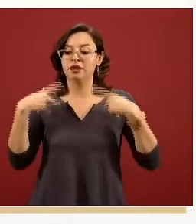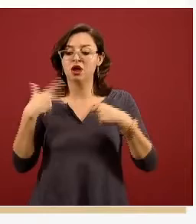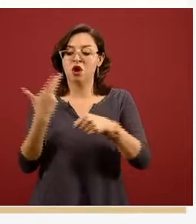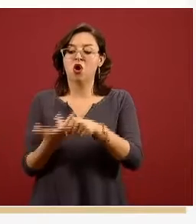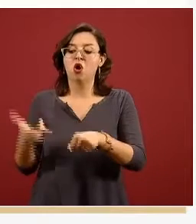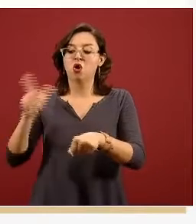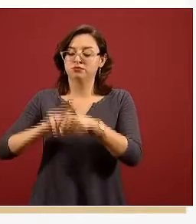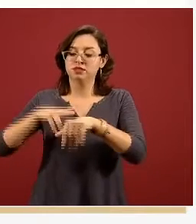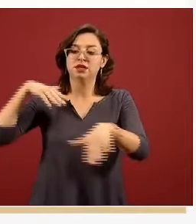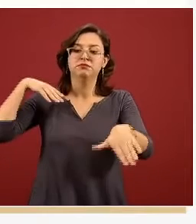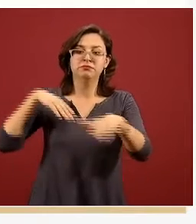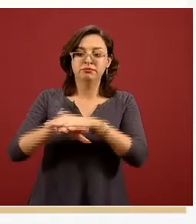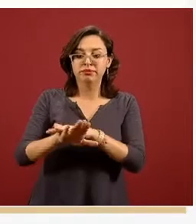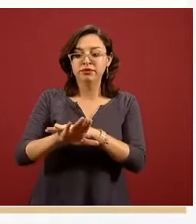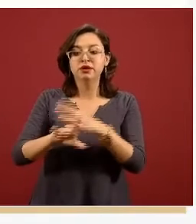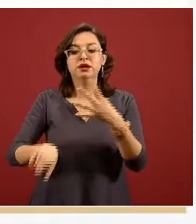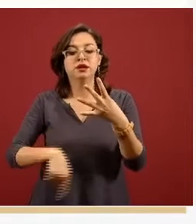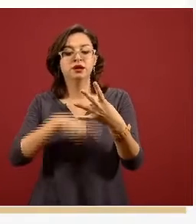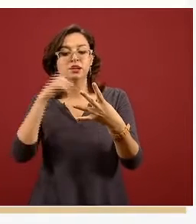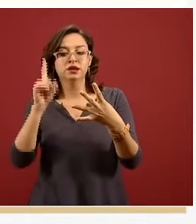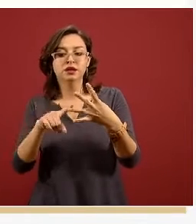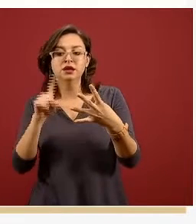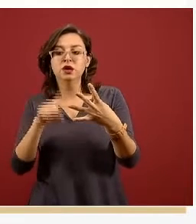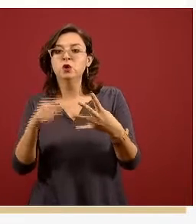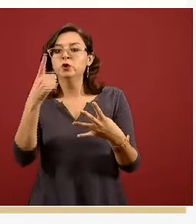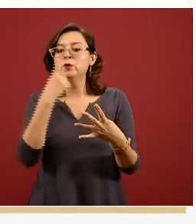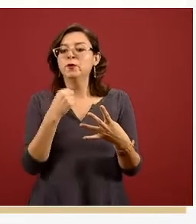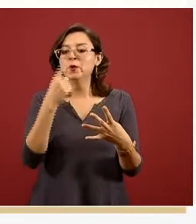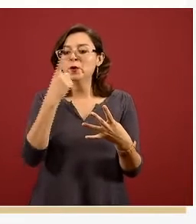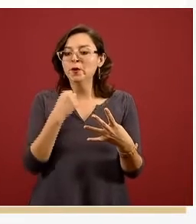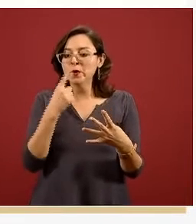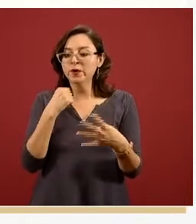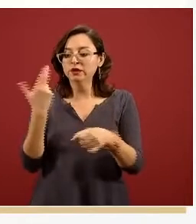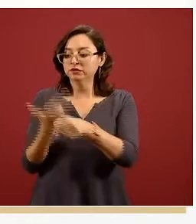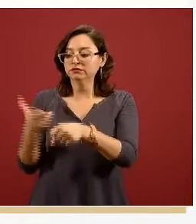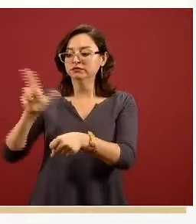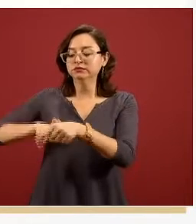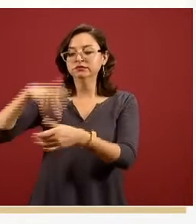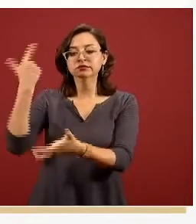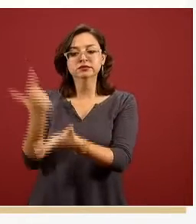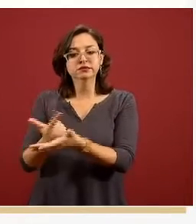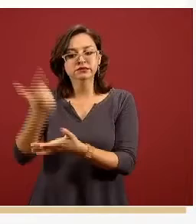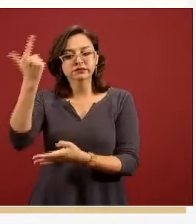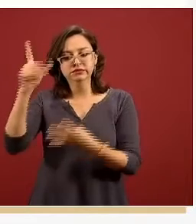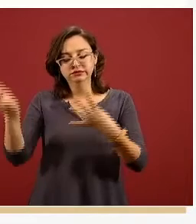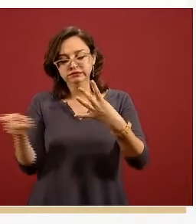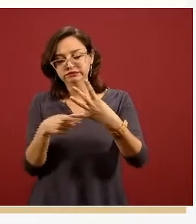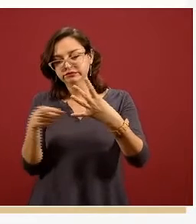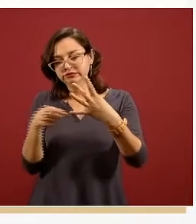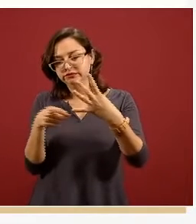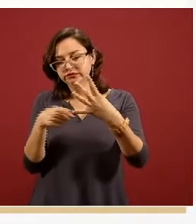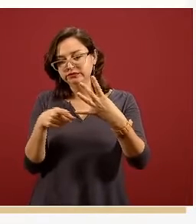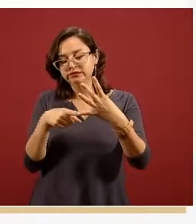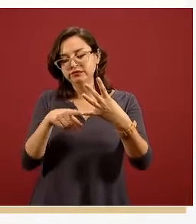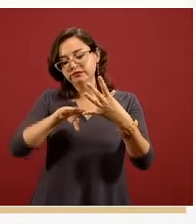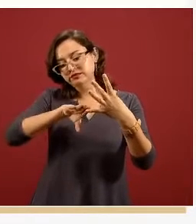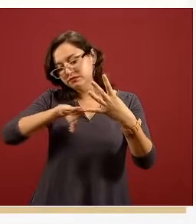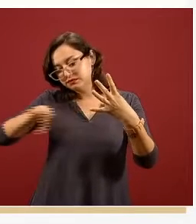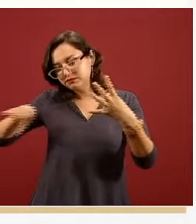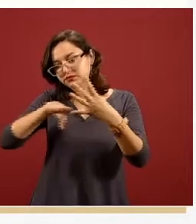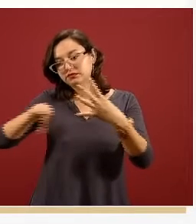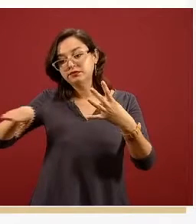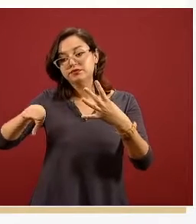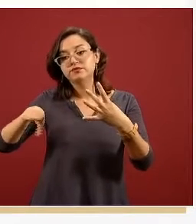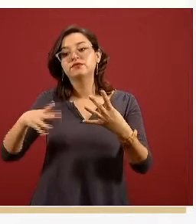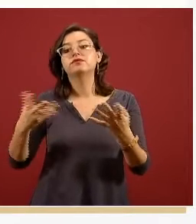acumulados hospitalizados. La que le sigue de color rojo, los hospitalizados graves, y finalmente la última, que está más pegada a la base,